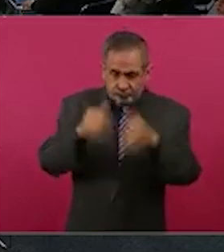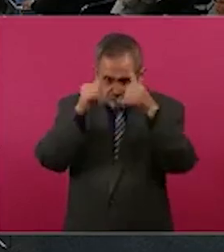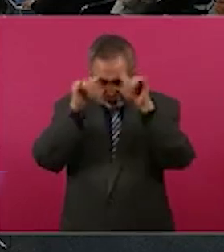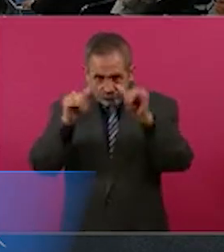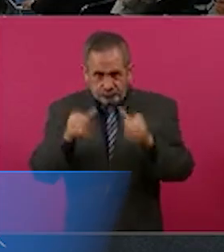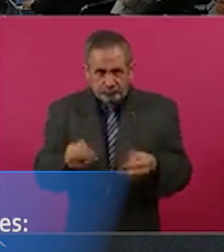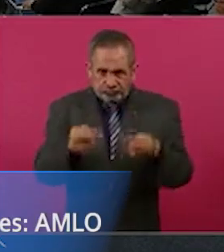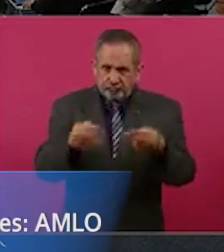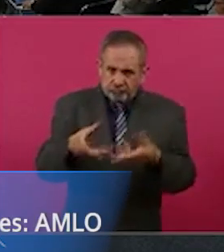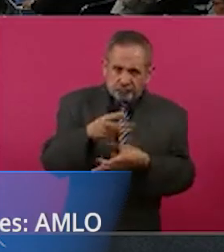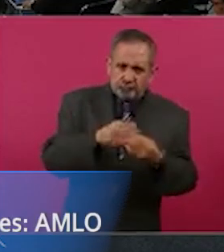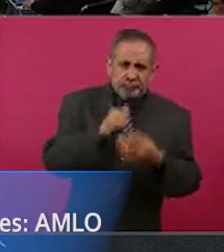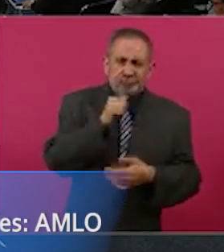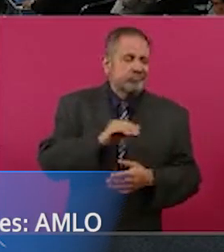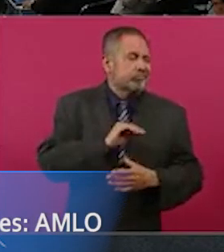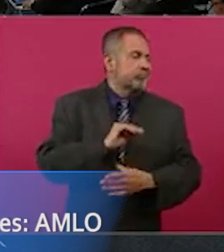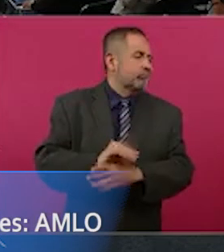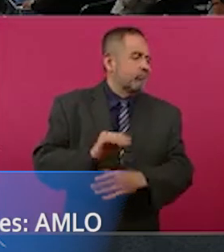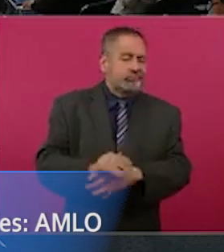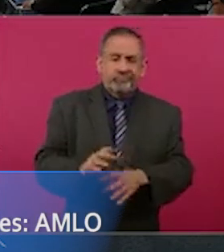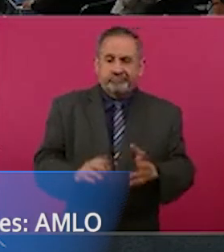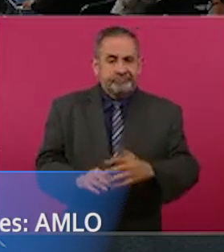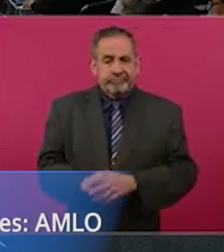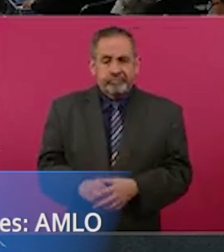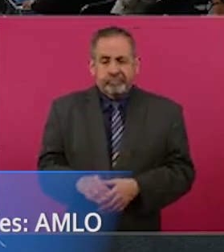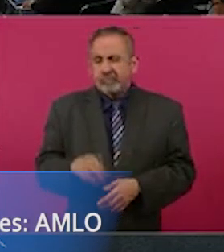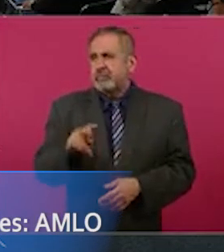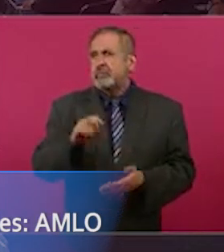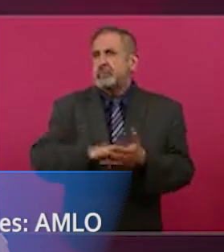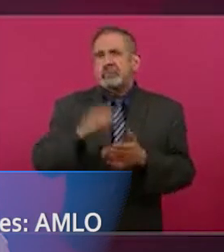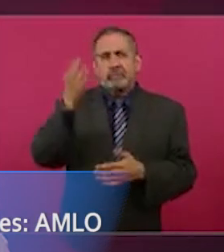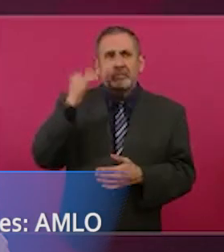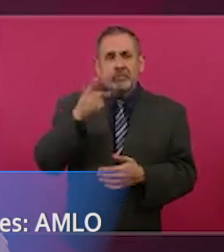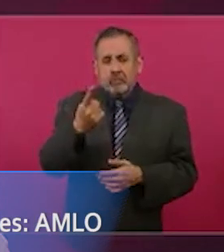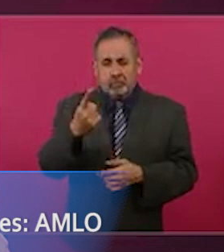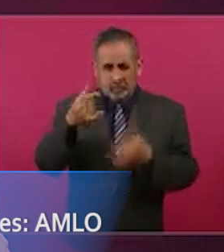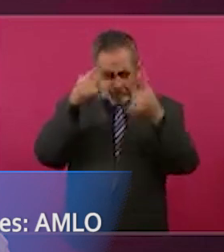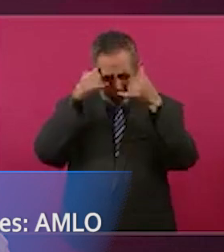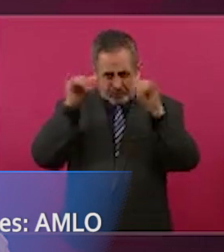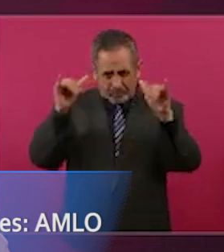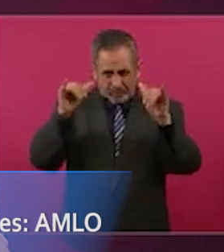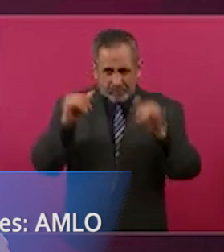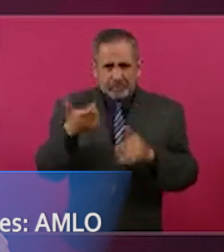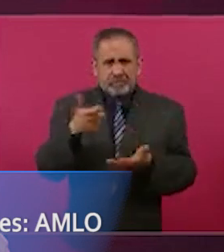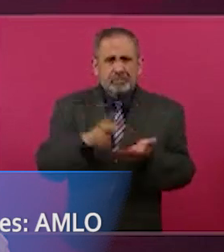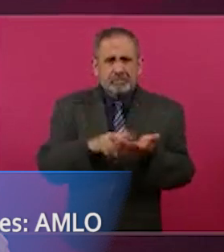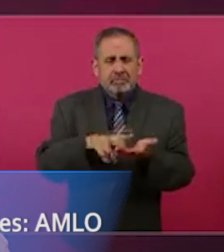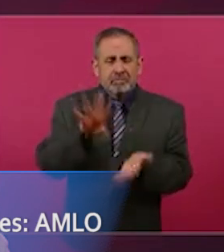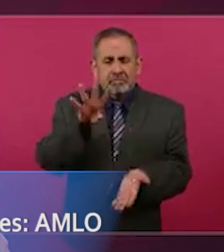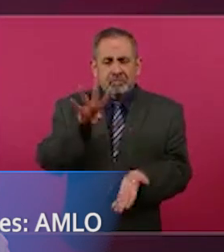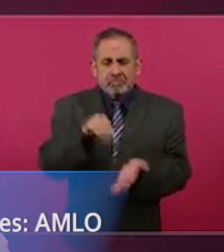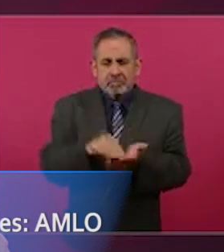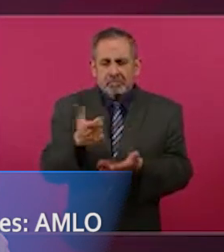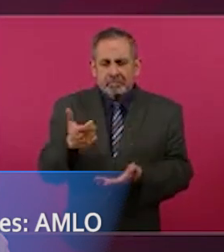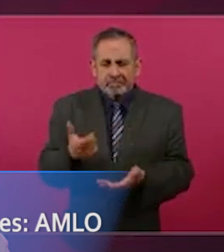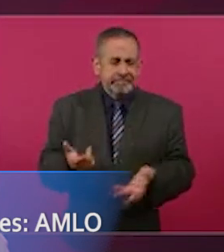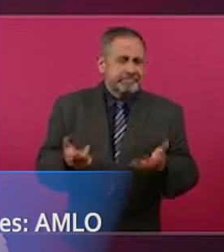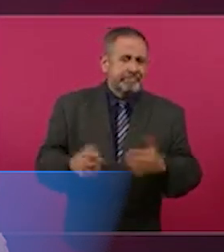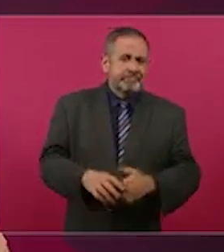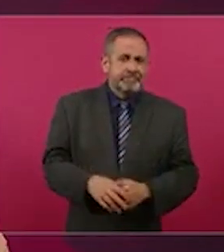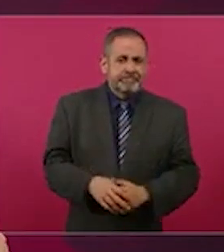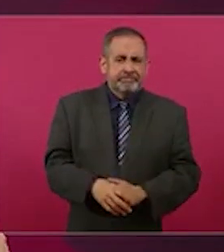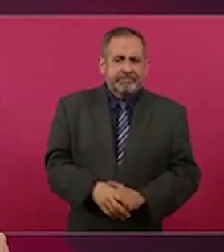El presidente de México, Andrés Manuel López Obrador, informó que para el mes de diciembre estarán asignados los 10 parques industriales que